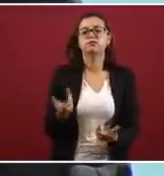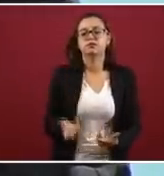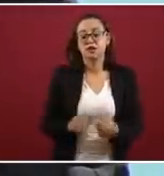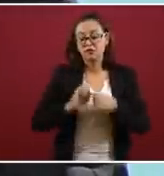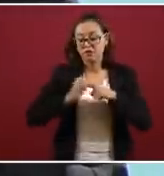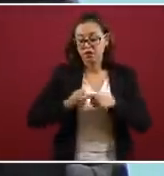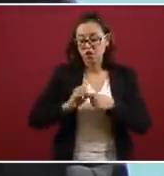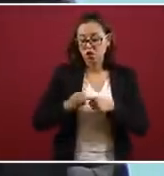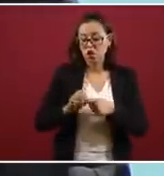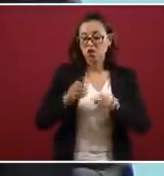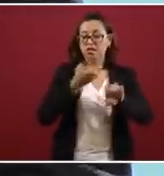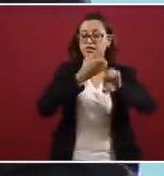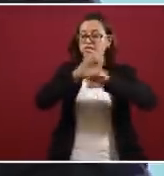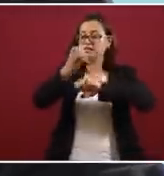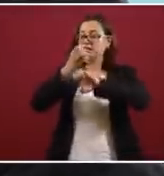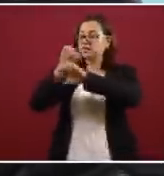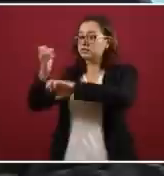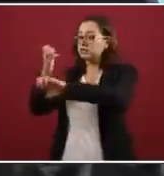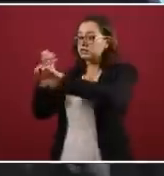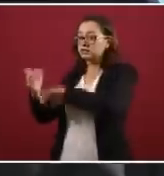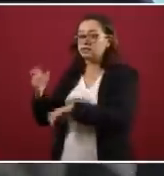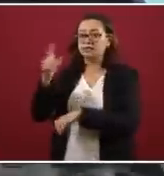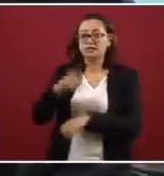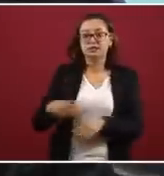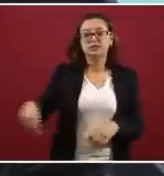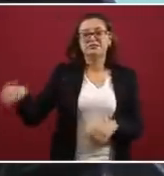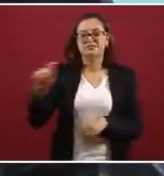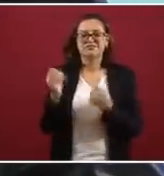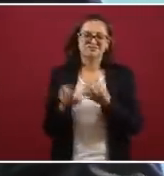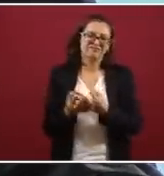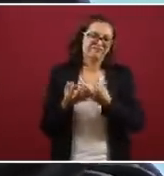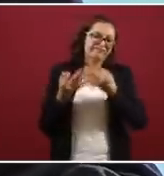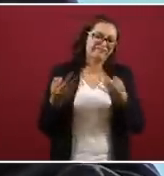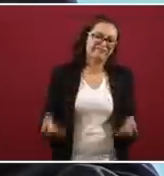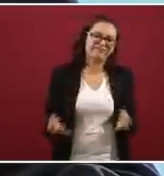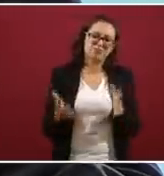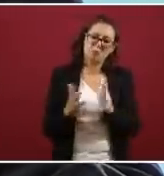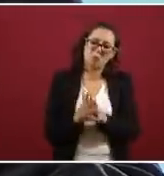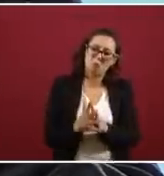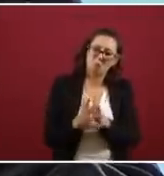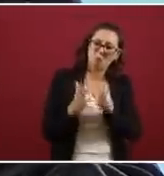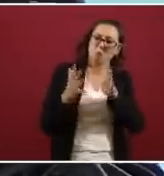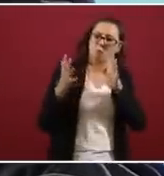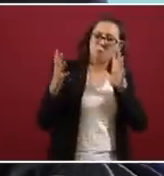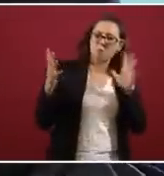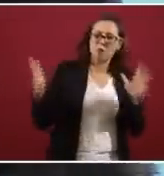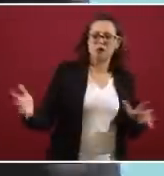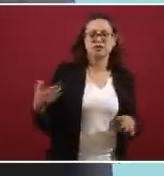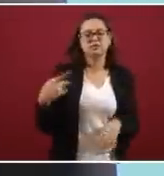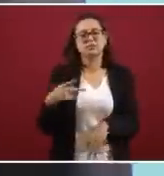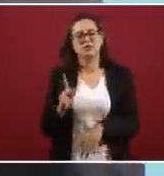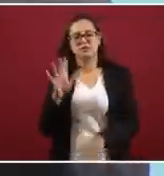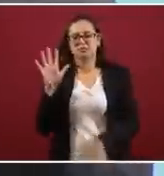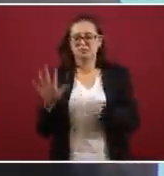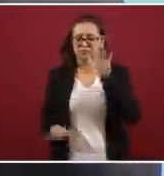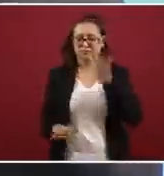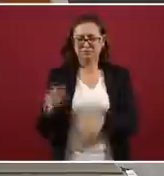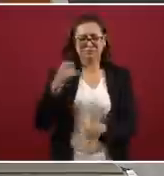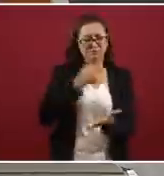de frijol en el país tienen extensiones grandes, pero no siempre muy productivas. Por lo